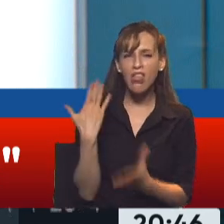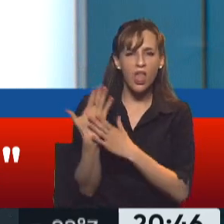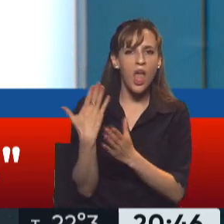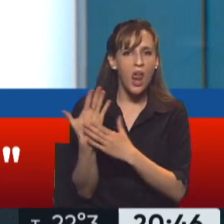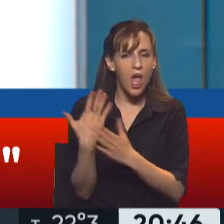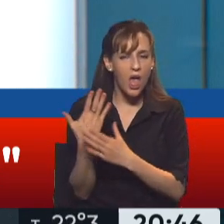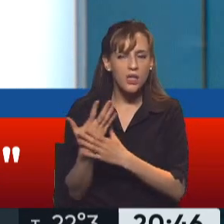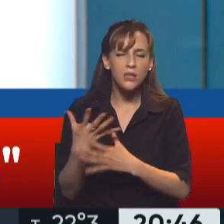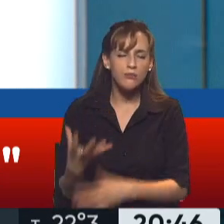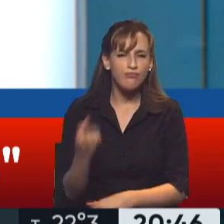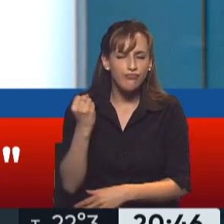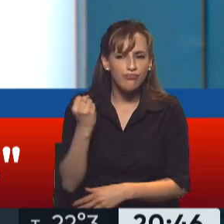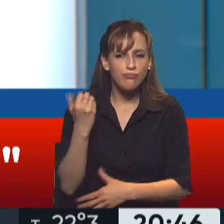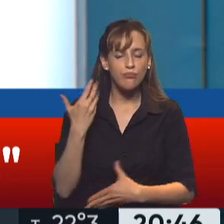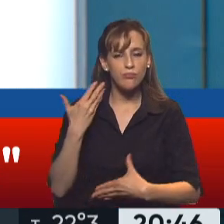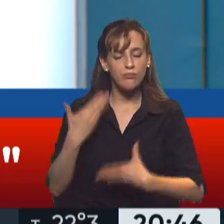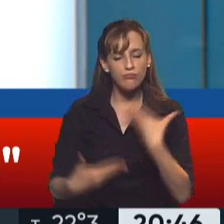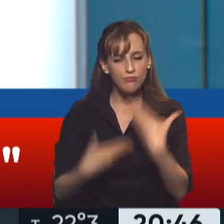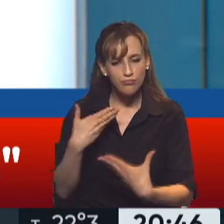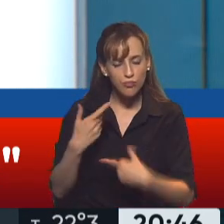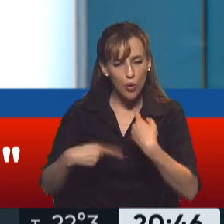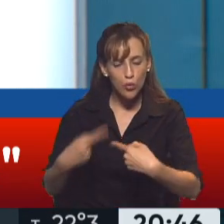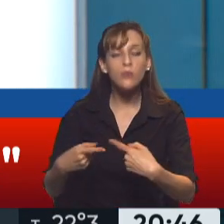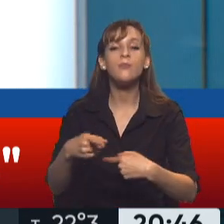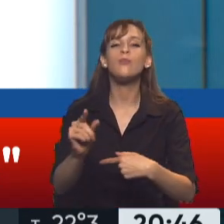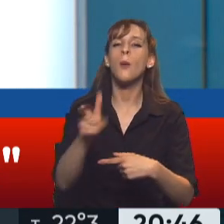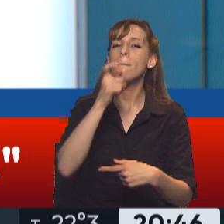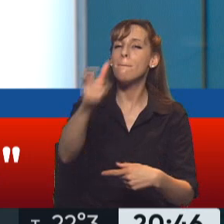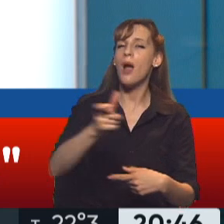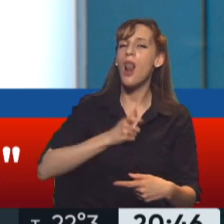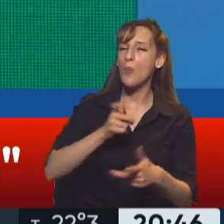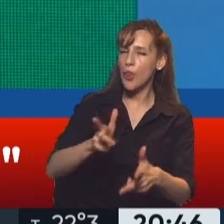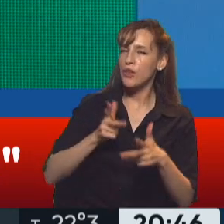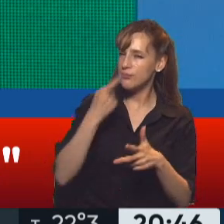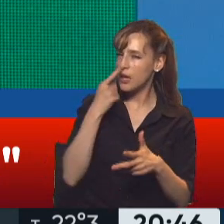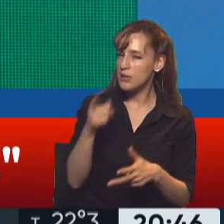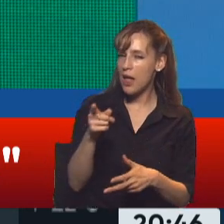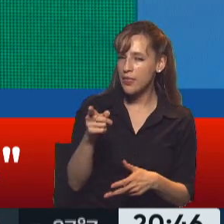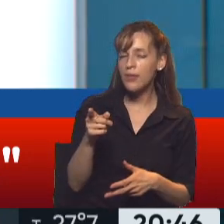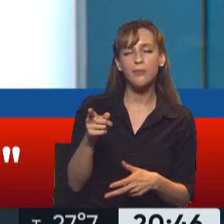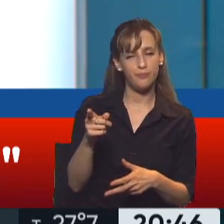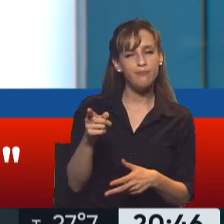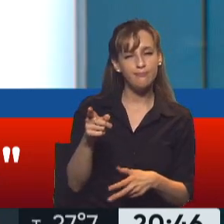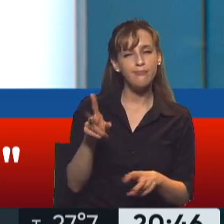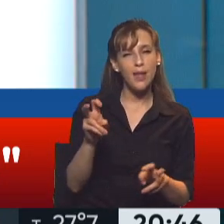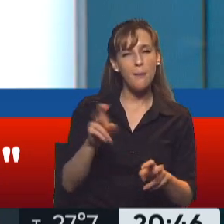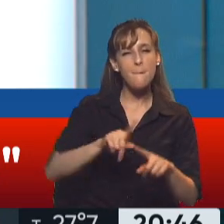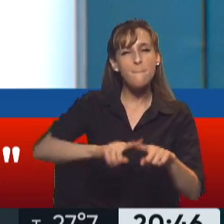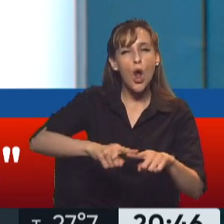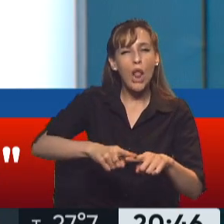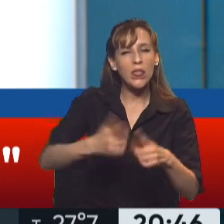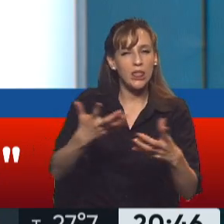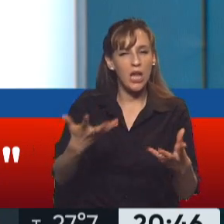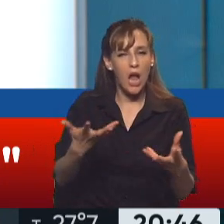avanza por motivos bastante complejos. Ahora, vos dijiste una palabra que me pareció interesante, el tema de la impotencia de la política